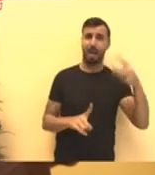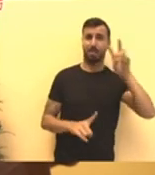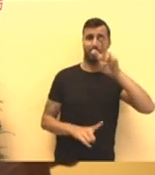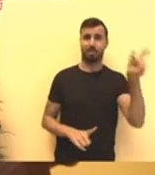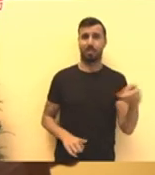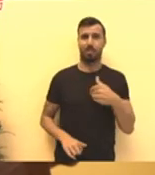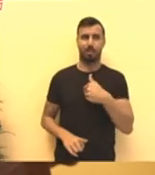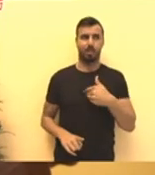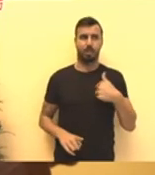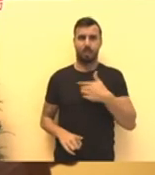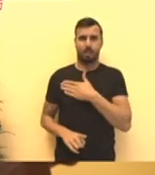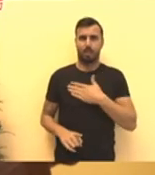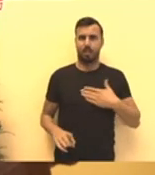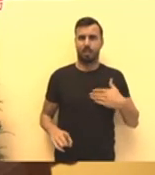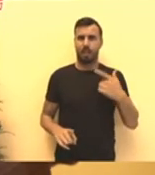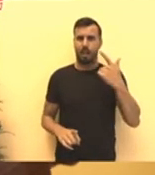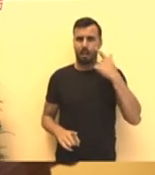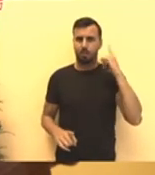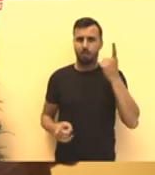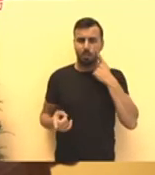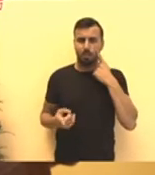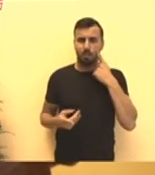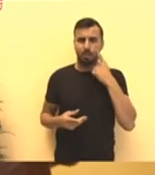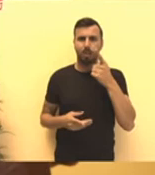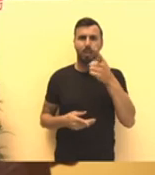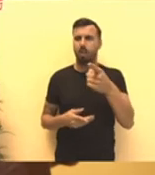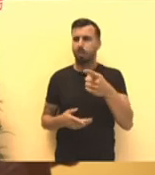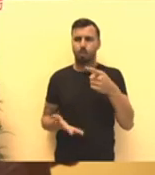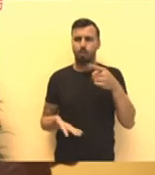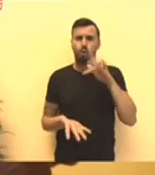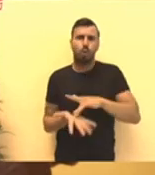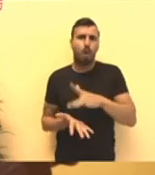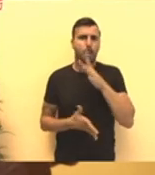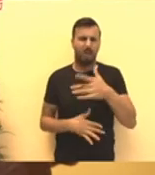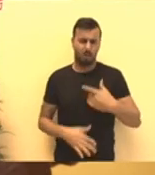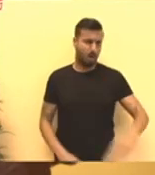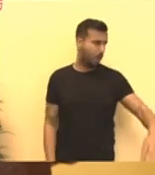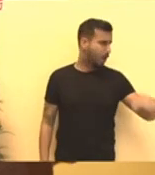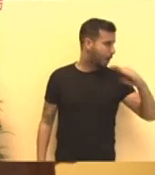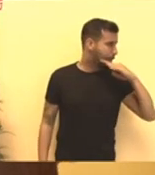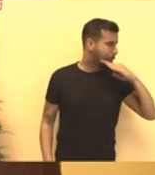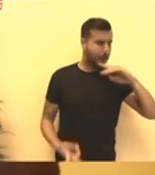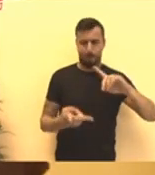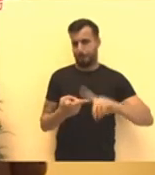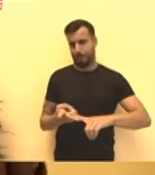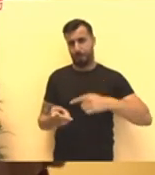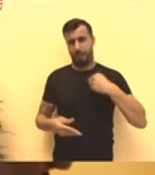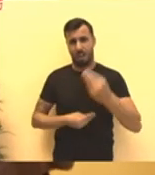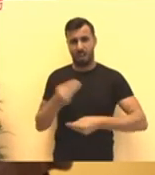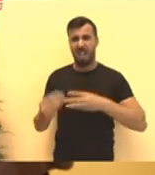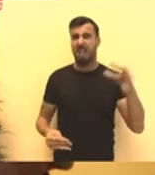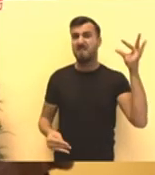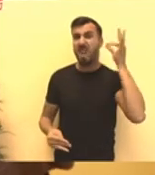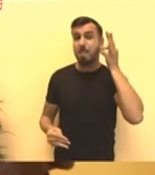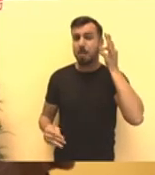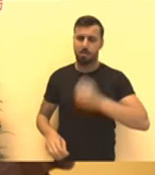por qué pasaba eso. Además, me enfadé. Me cogí un enfado tremendo. Dejé de ir a las historias